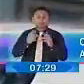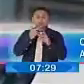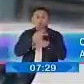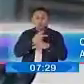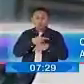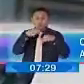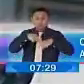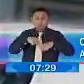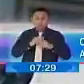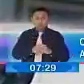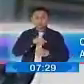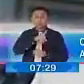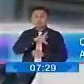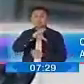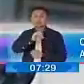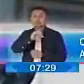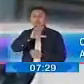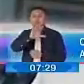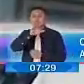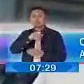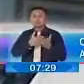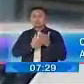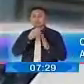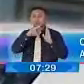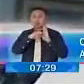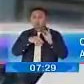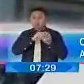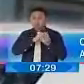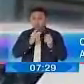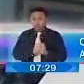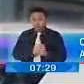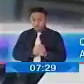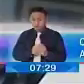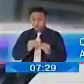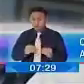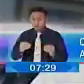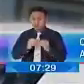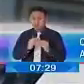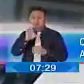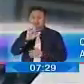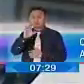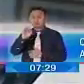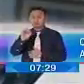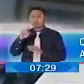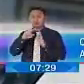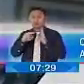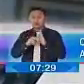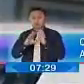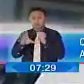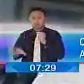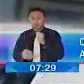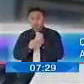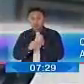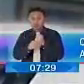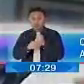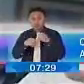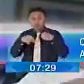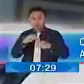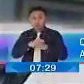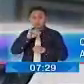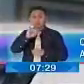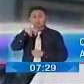hemos sacado más de 105 regulaciones y estoy trabajando para sacar por lo menos 80 regulaciones adicionales dentro del INE y